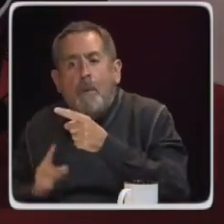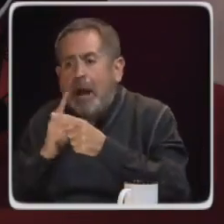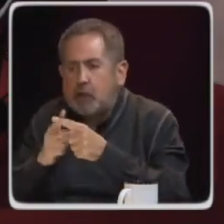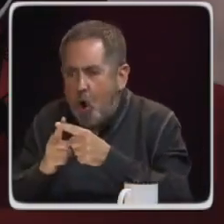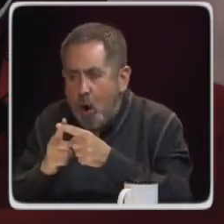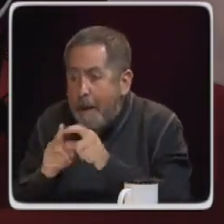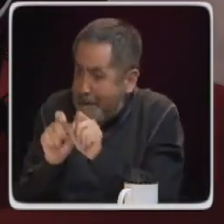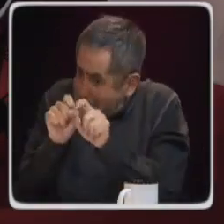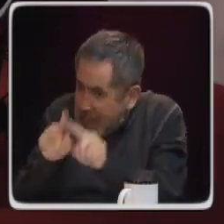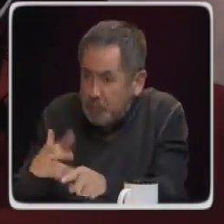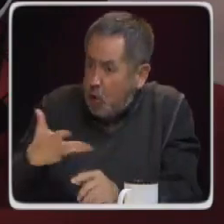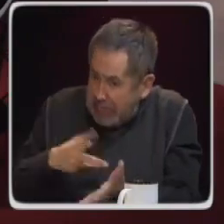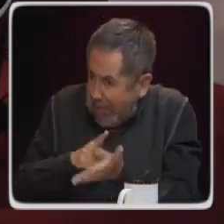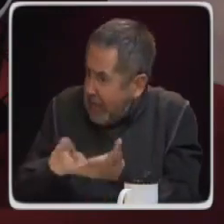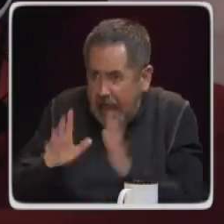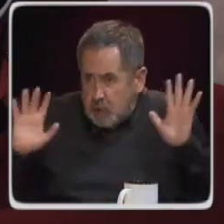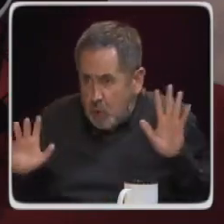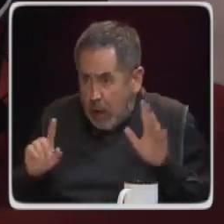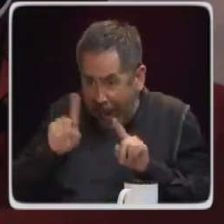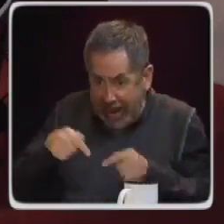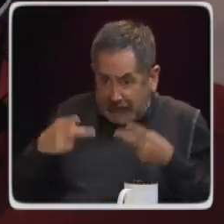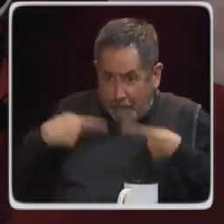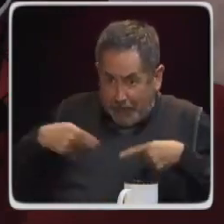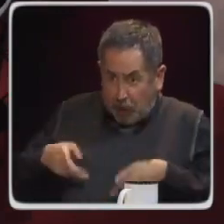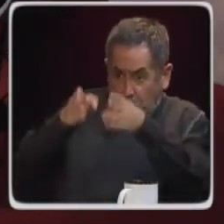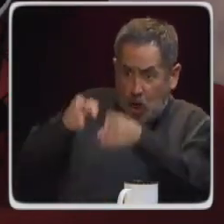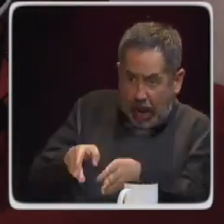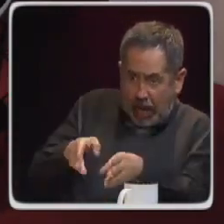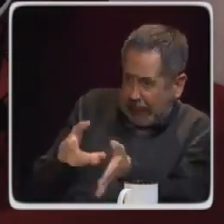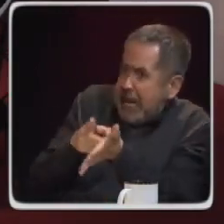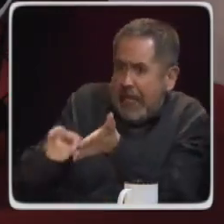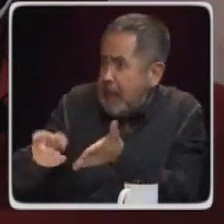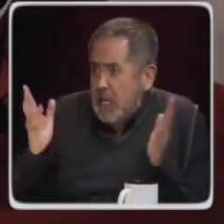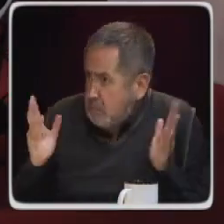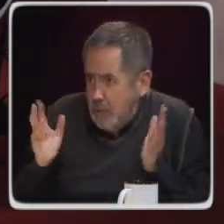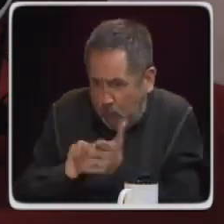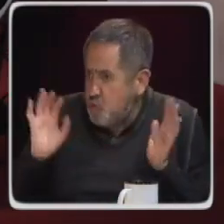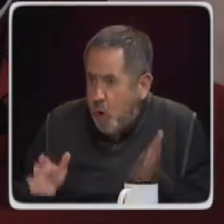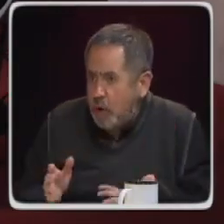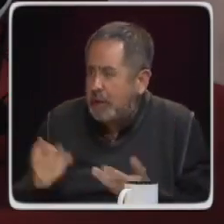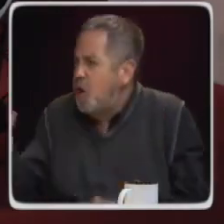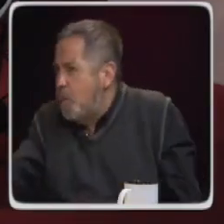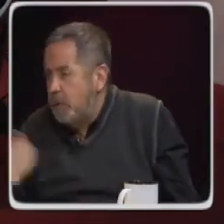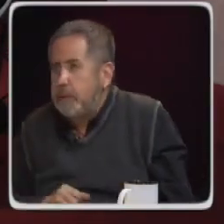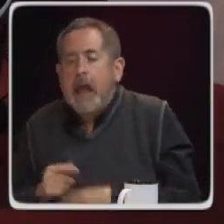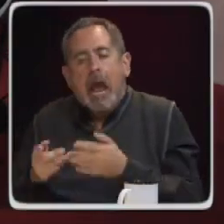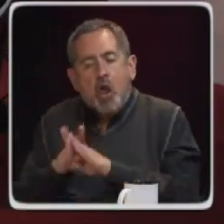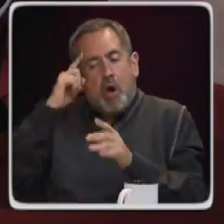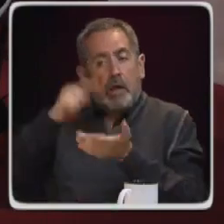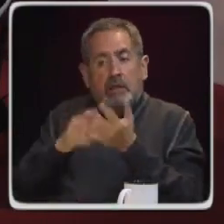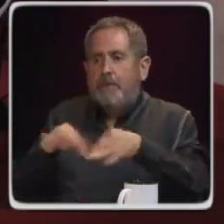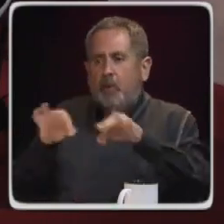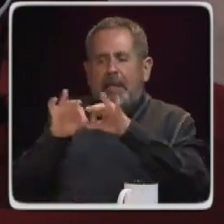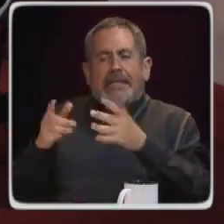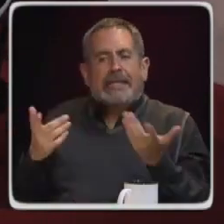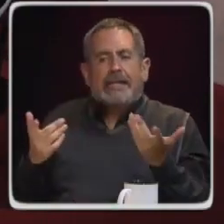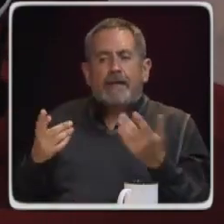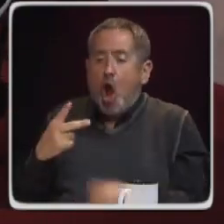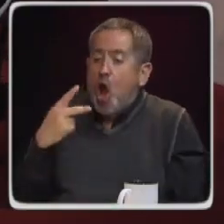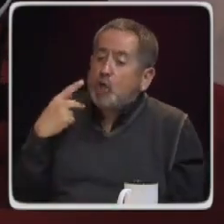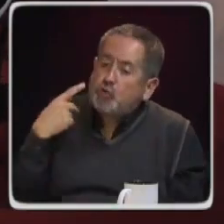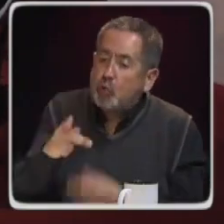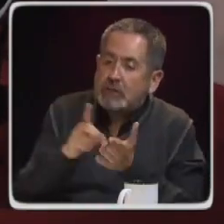es por eso que nosotros vamos a arrancar el 7 y el 9 de noviembre ya la consulta pública. Hemos abierto micrositios para